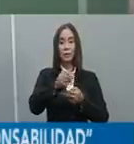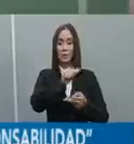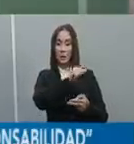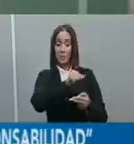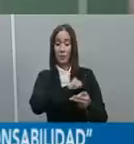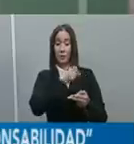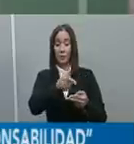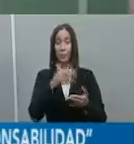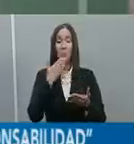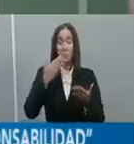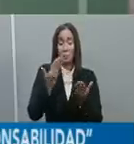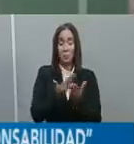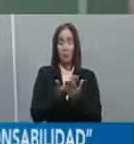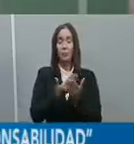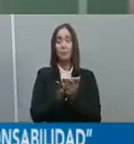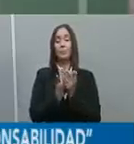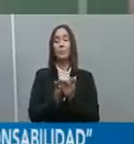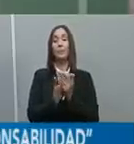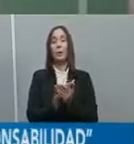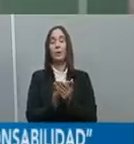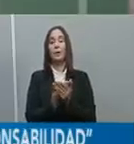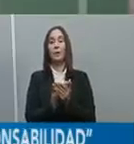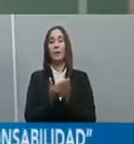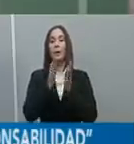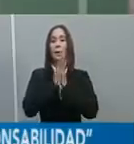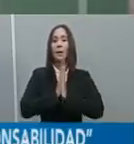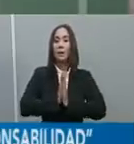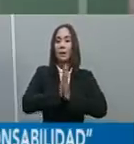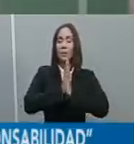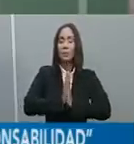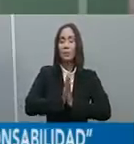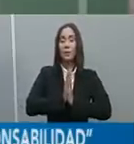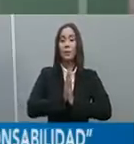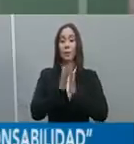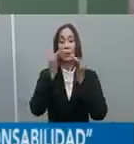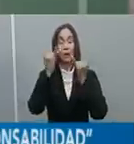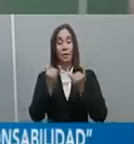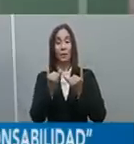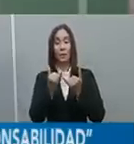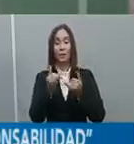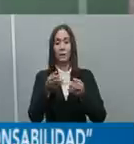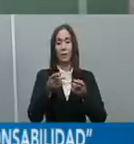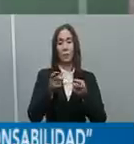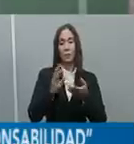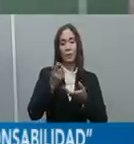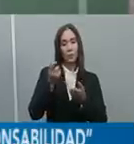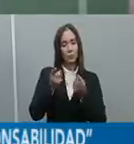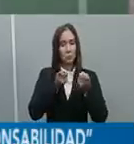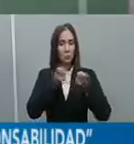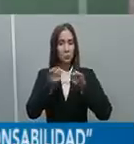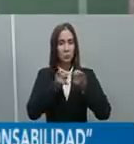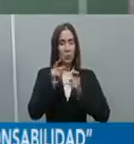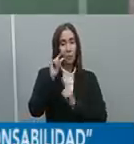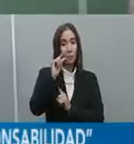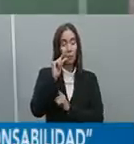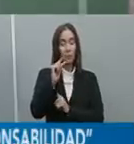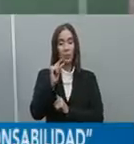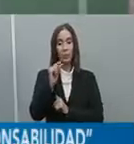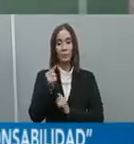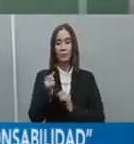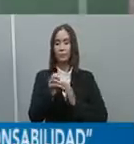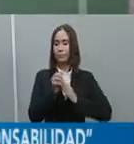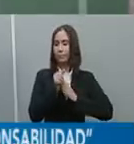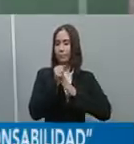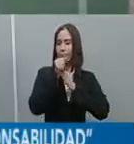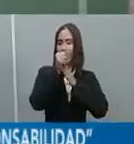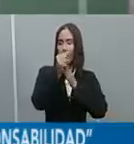que ahora, cuando vamos entrando a una nueva normalidad, no echemos todo lo logrado por la borda, sigamos